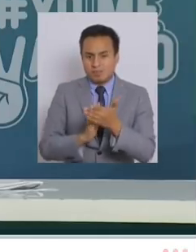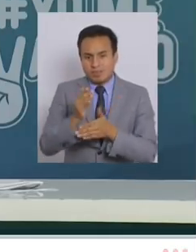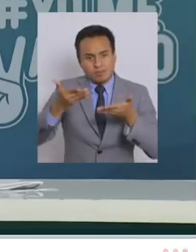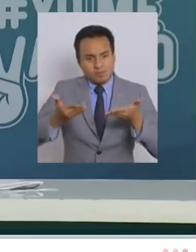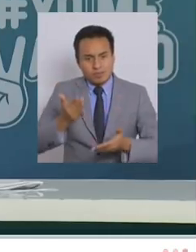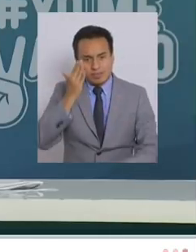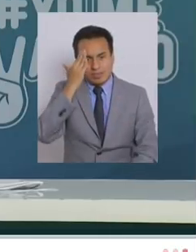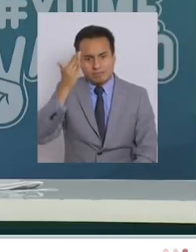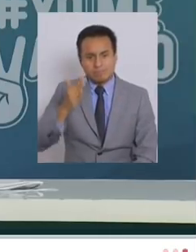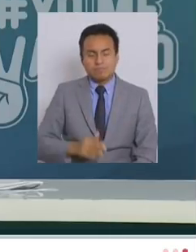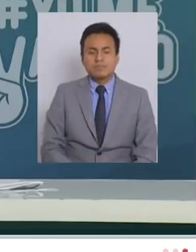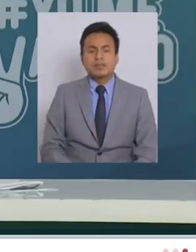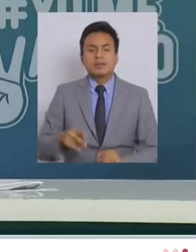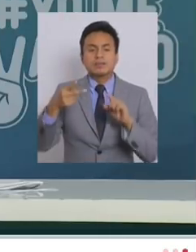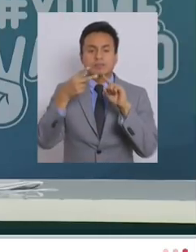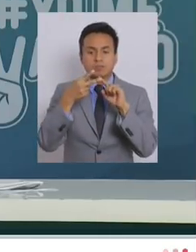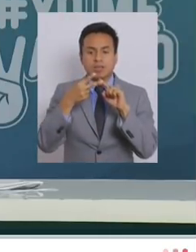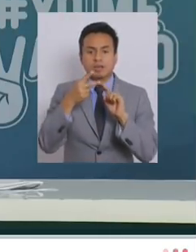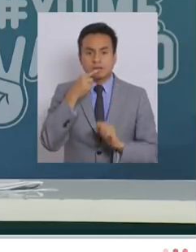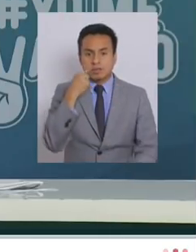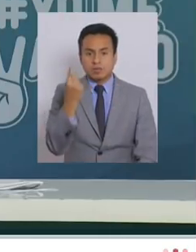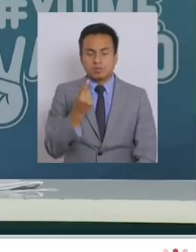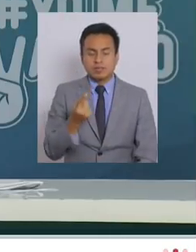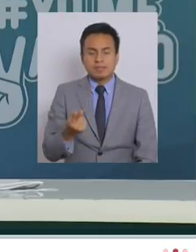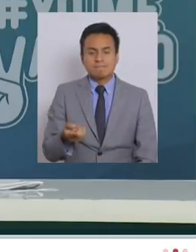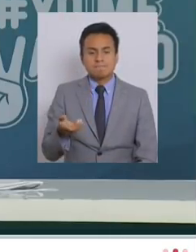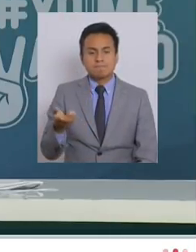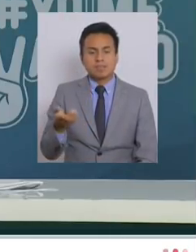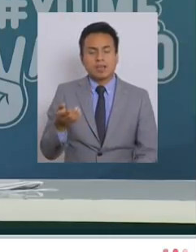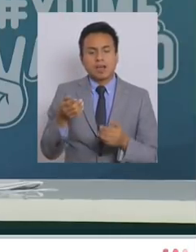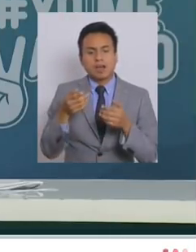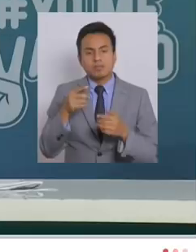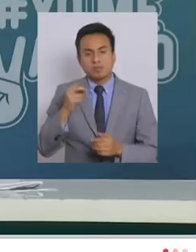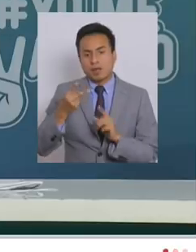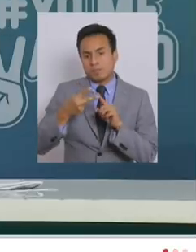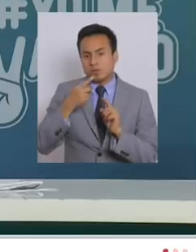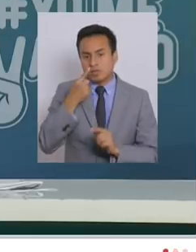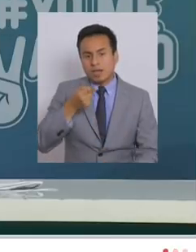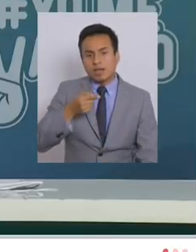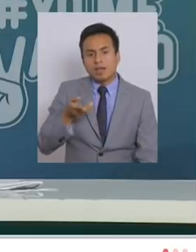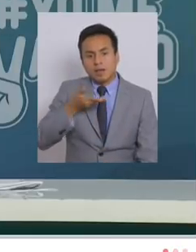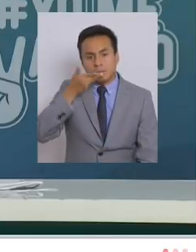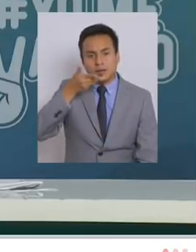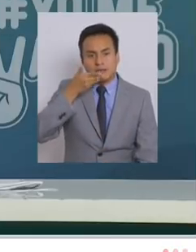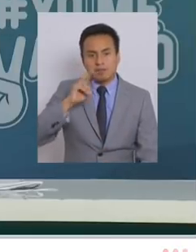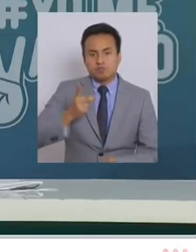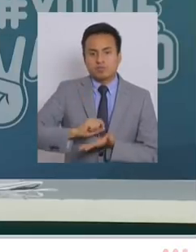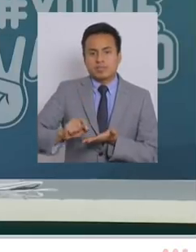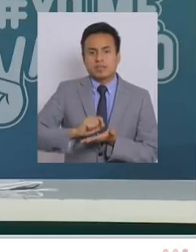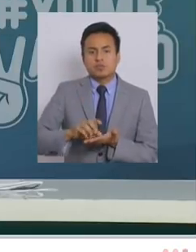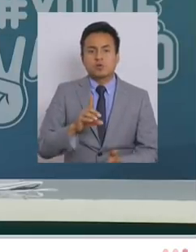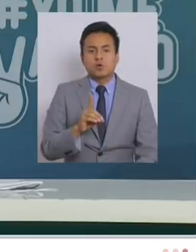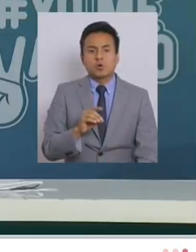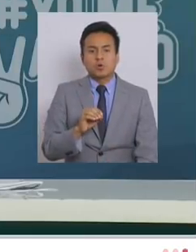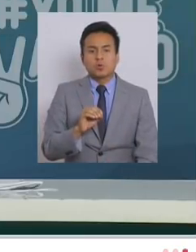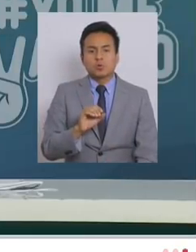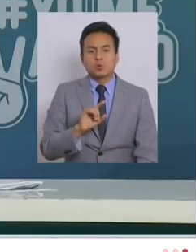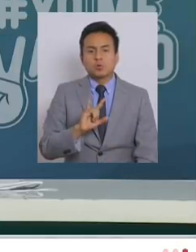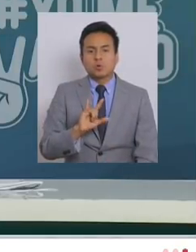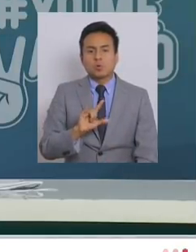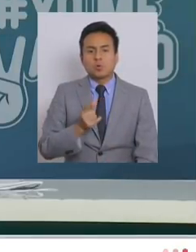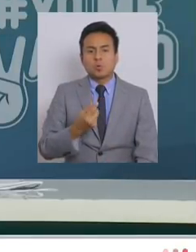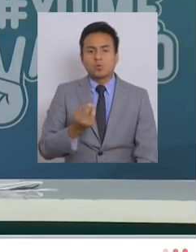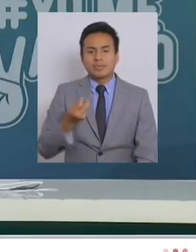día en segundo lugar la segunda pregunta le daré la palabra al subsecretario doña con respecto a